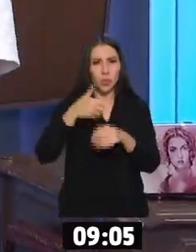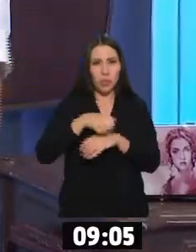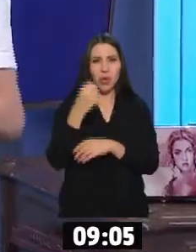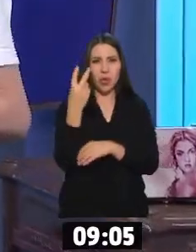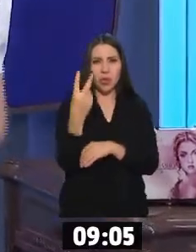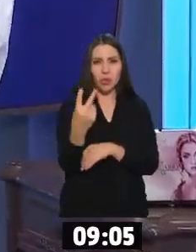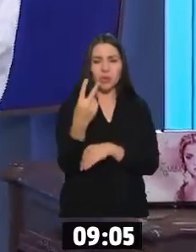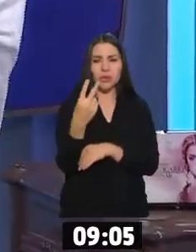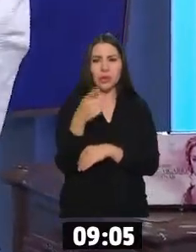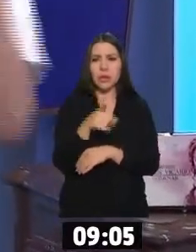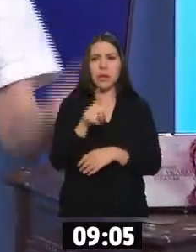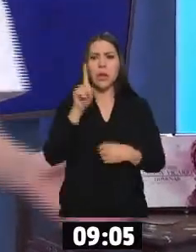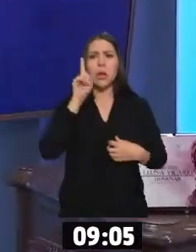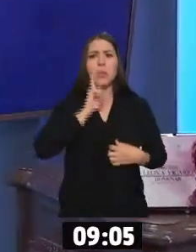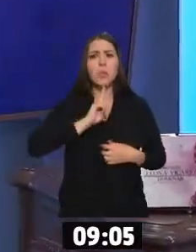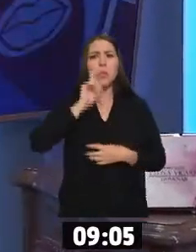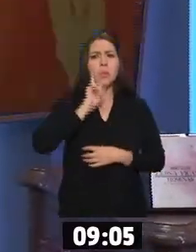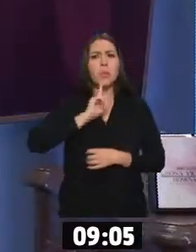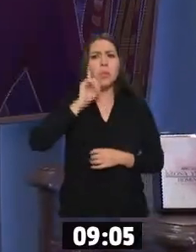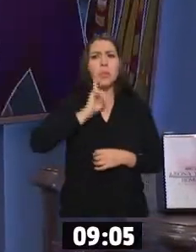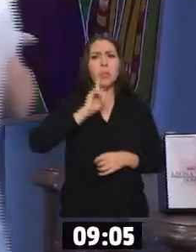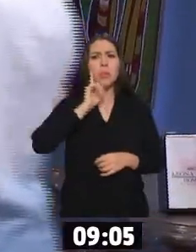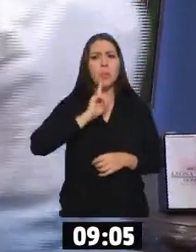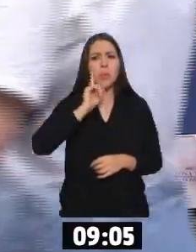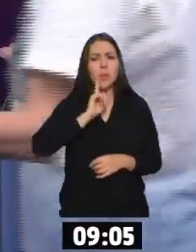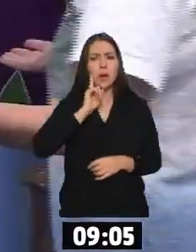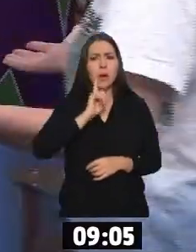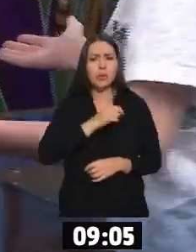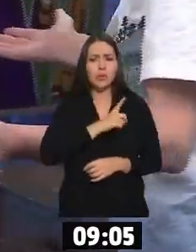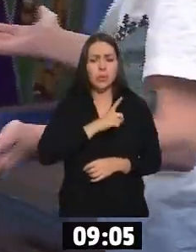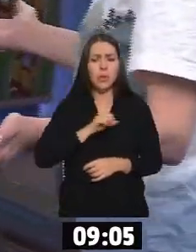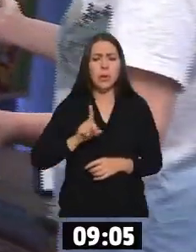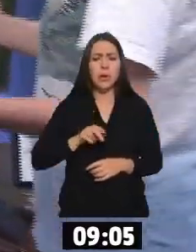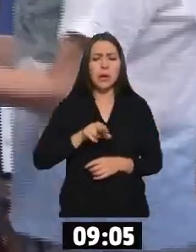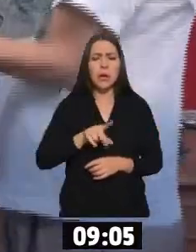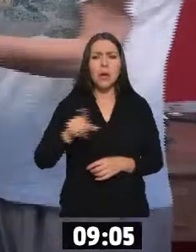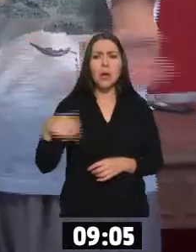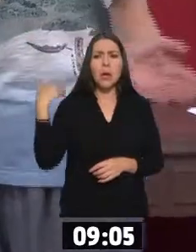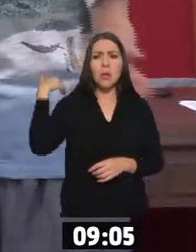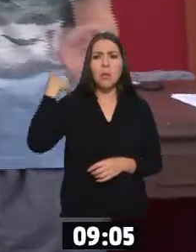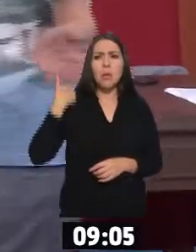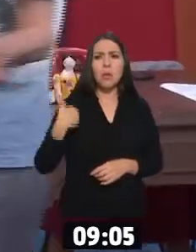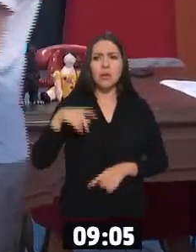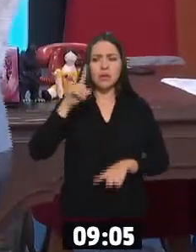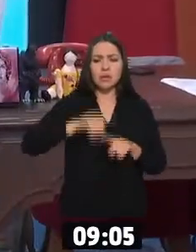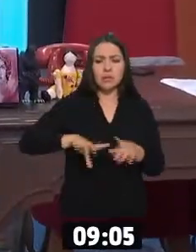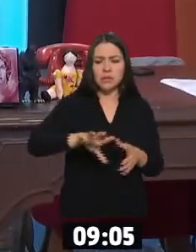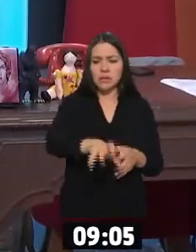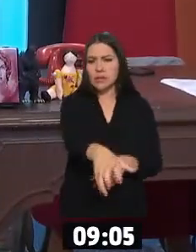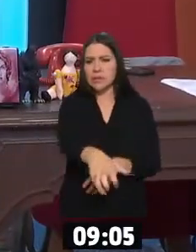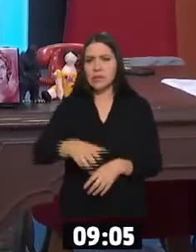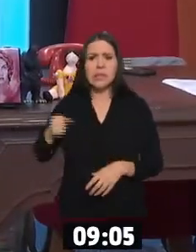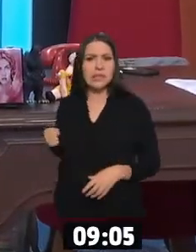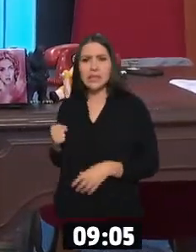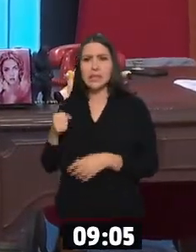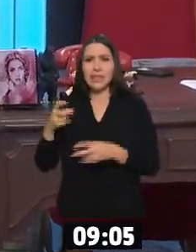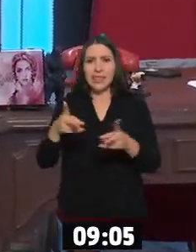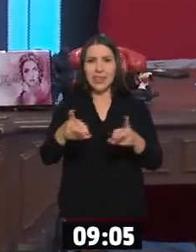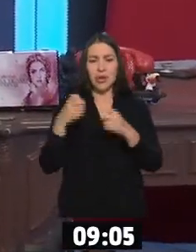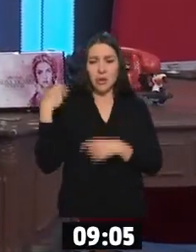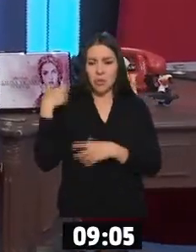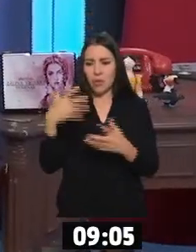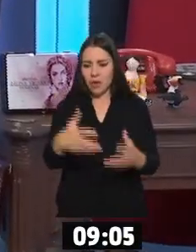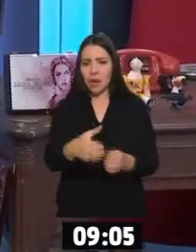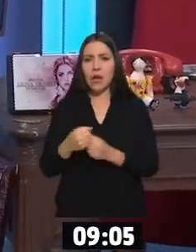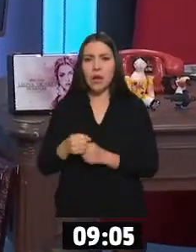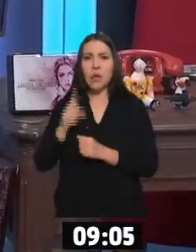solas mujeres, les arrebataban la bolsa y las tiraban a la vía. ¿Para? Pues para saltarlas, oye, pues no las Espéreme, tiras a la vía.